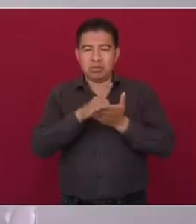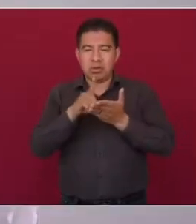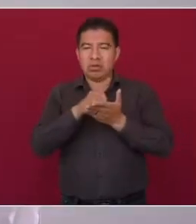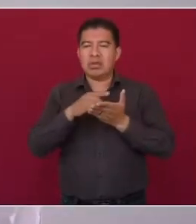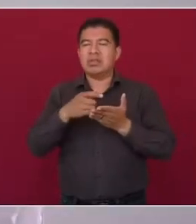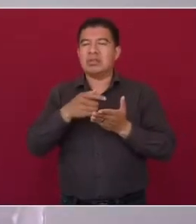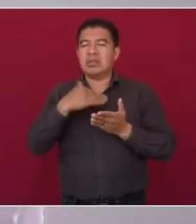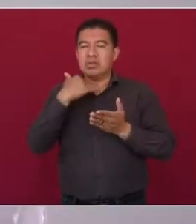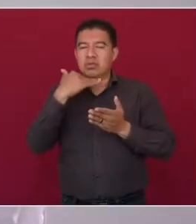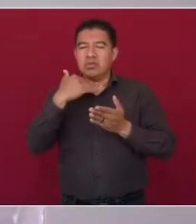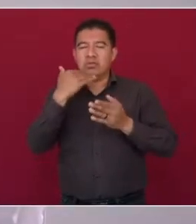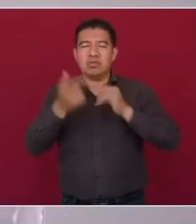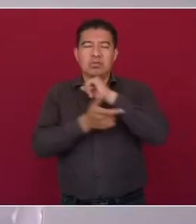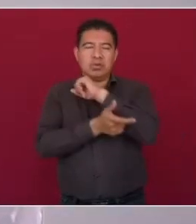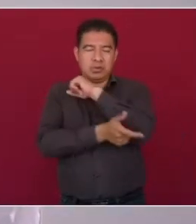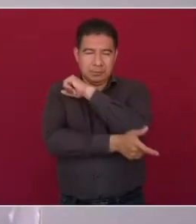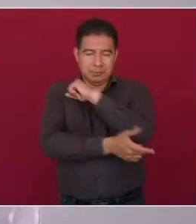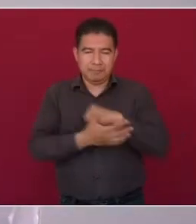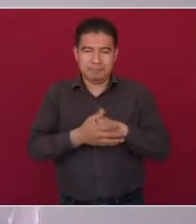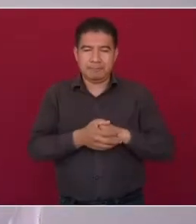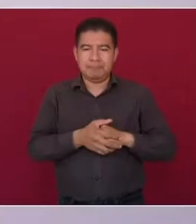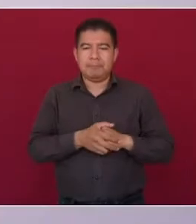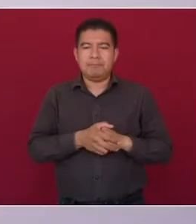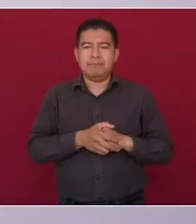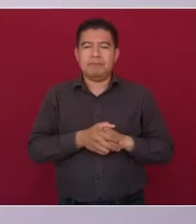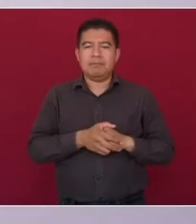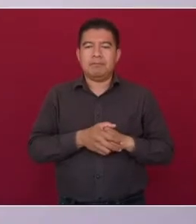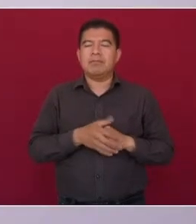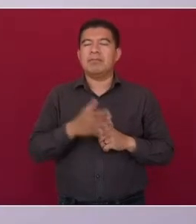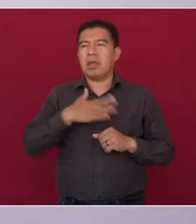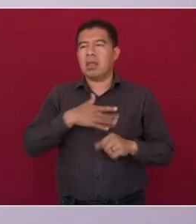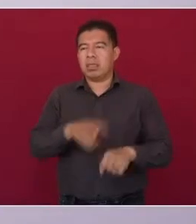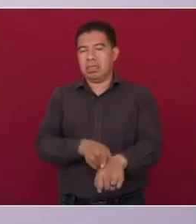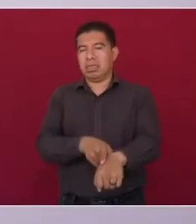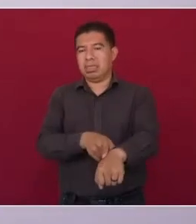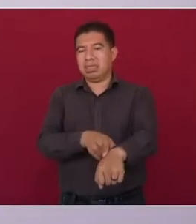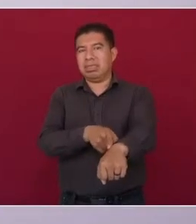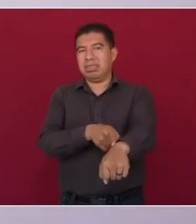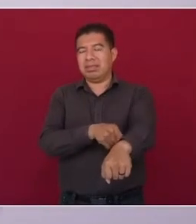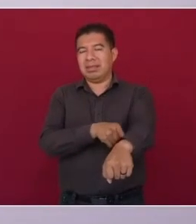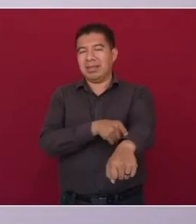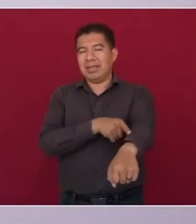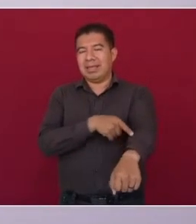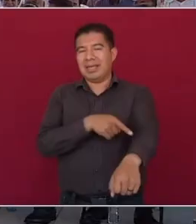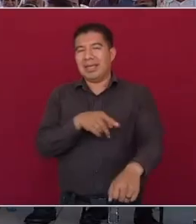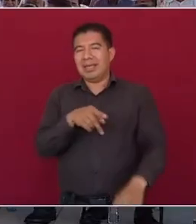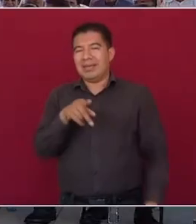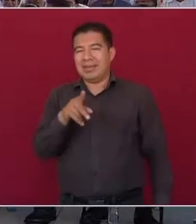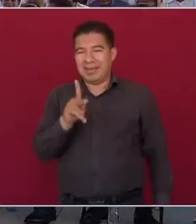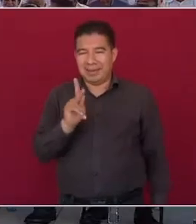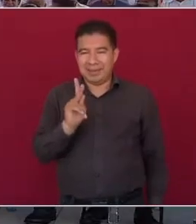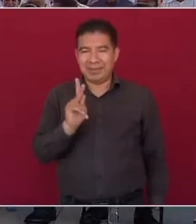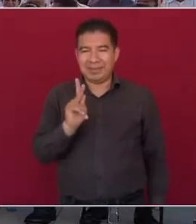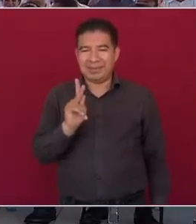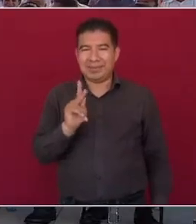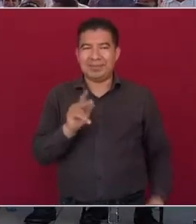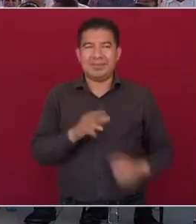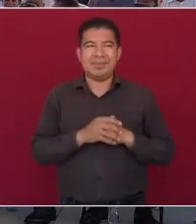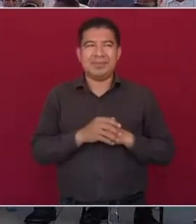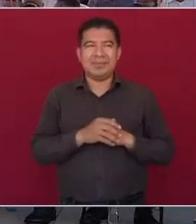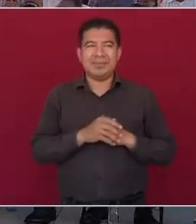amigos, me tardé, pero